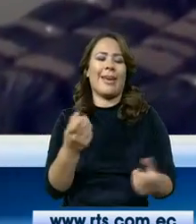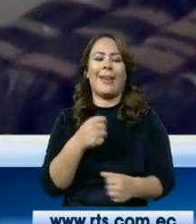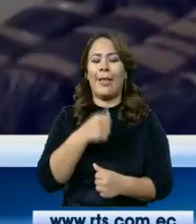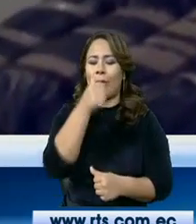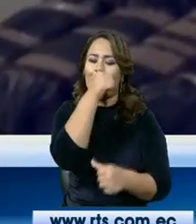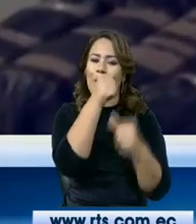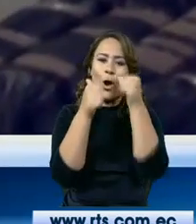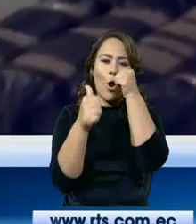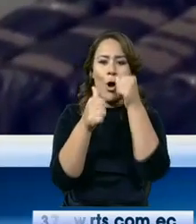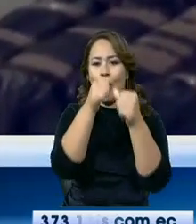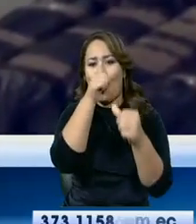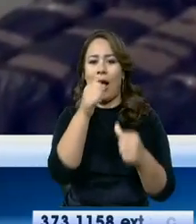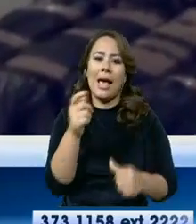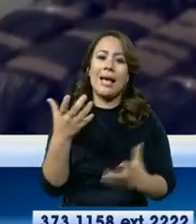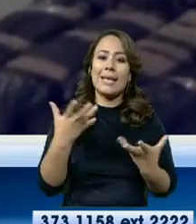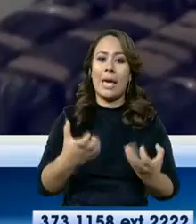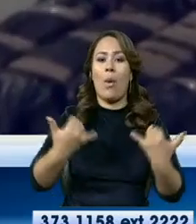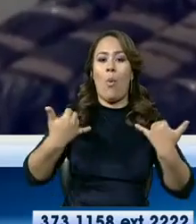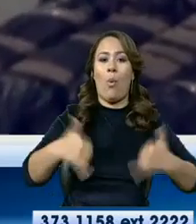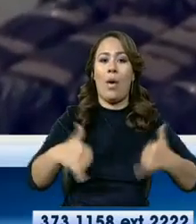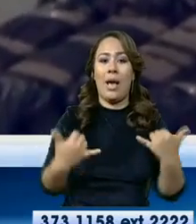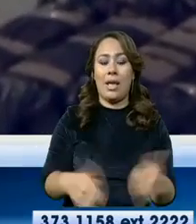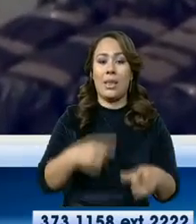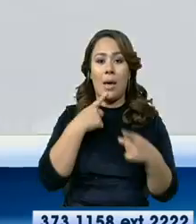para los marinos les llegó unos días antes de la